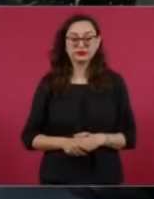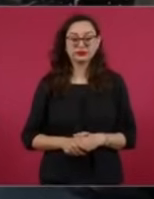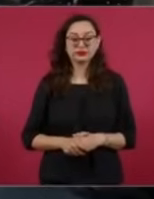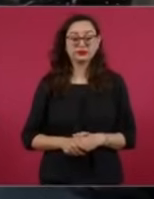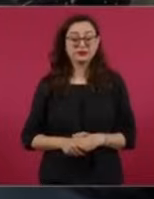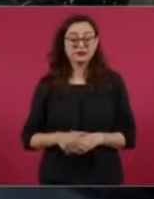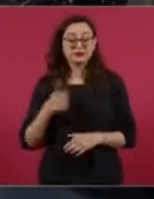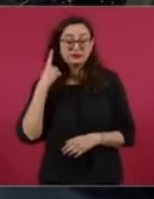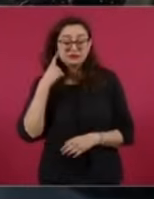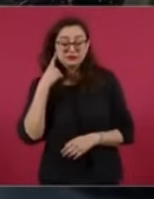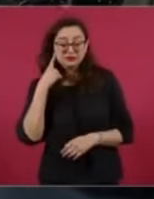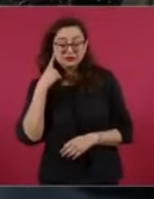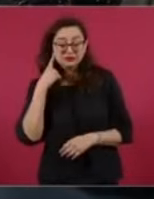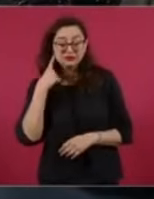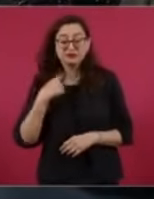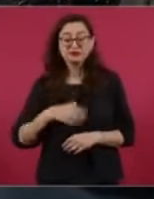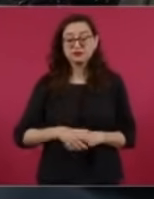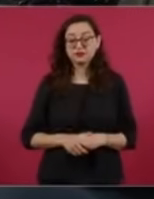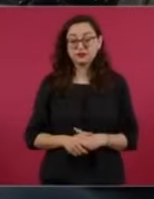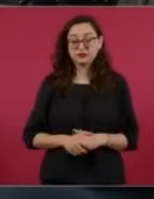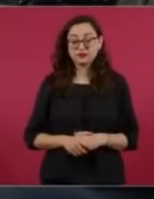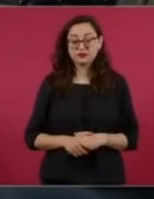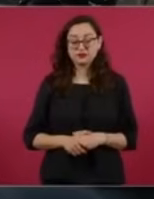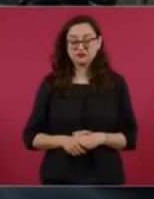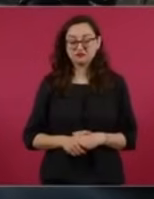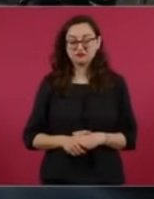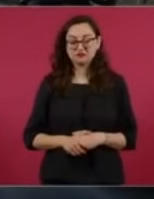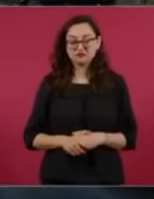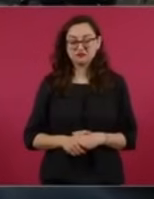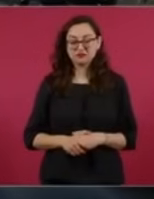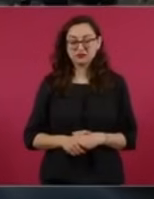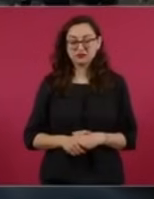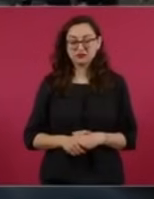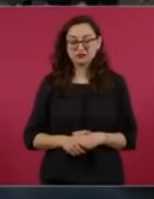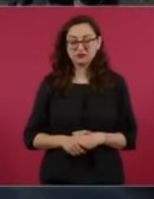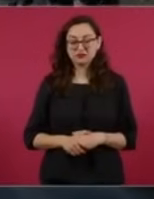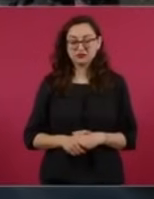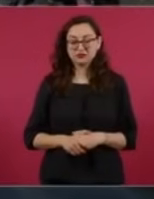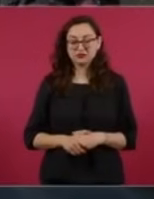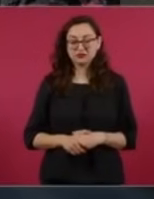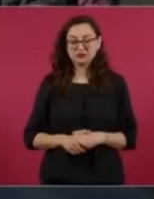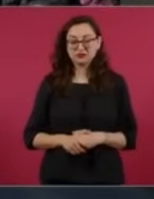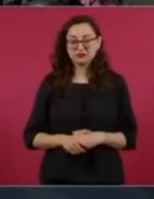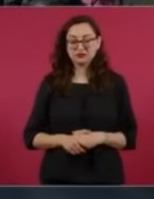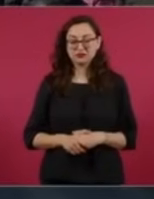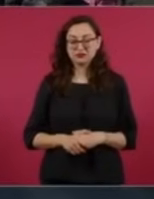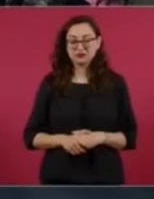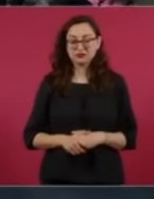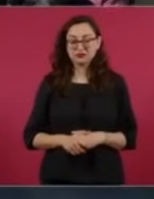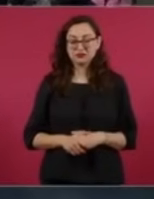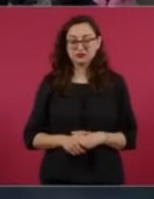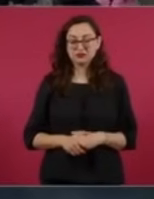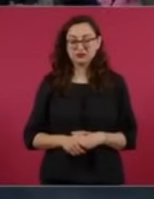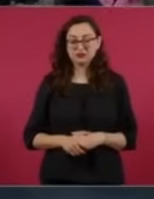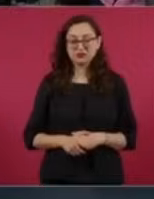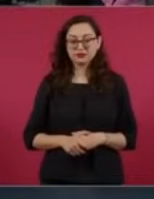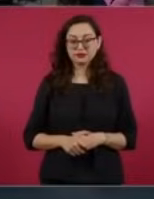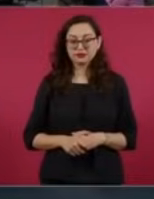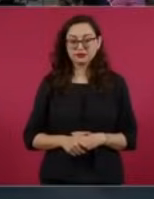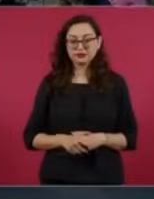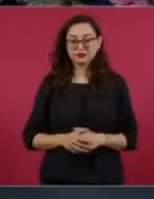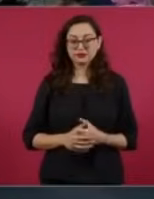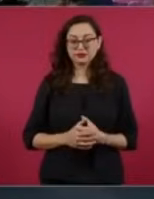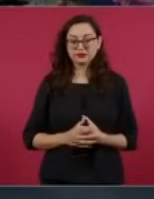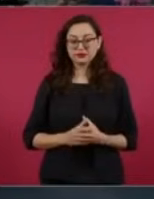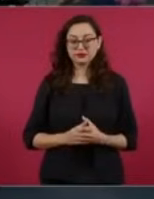¿Ya qué? La secretaria sabe algo. El 15 de febrero dijeron que se condonaban los bimestres de enero, febrero, marzo, abril, mayo,